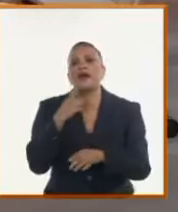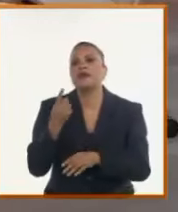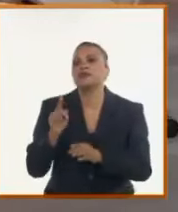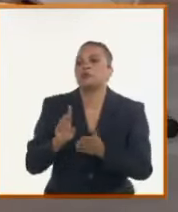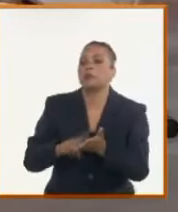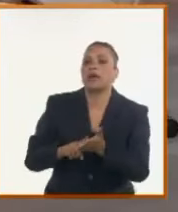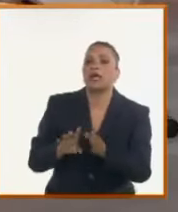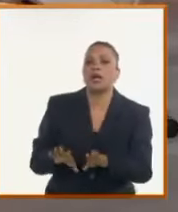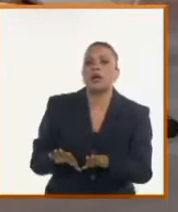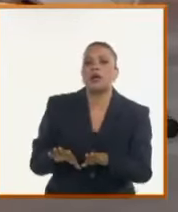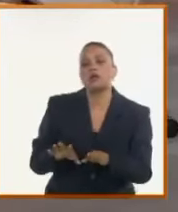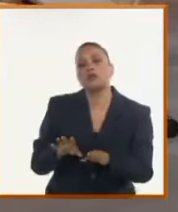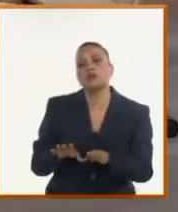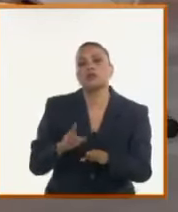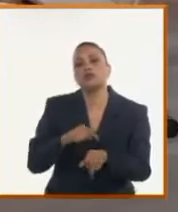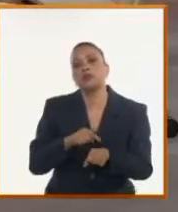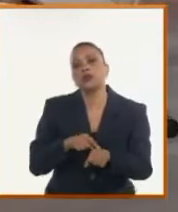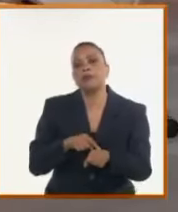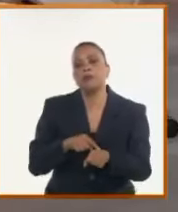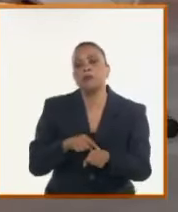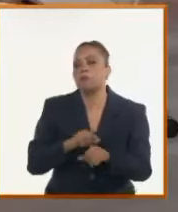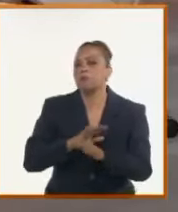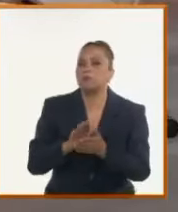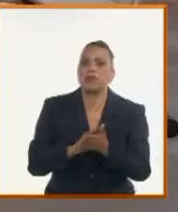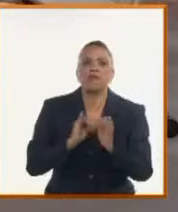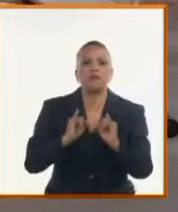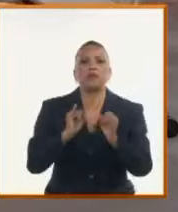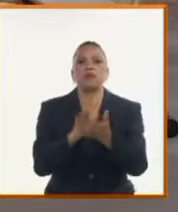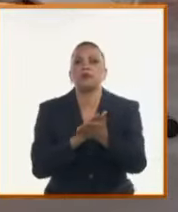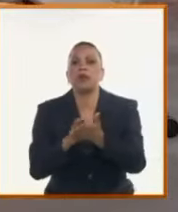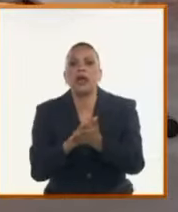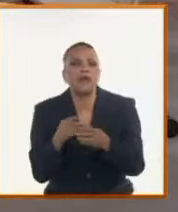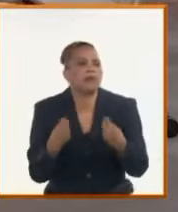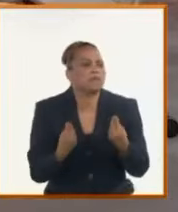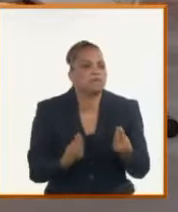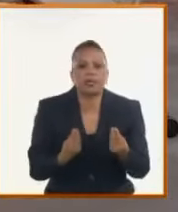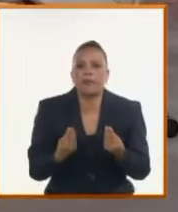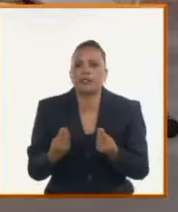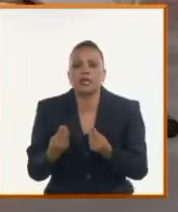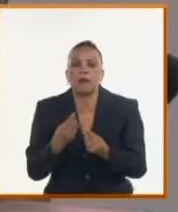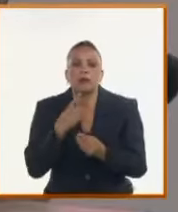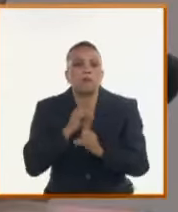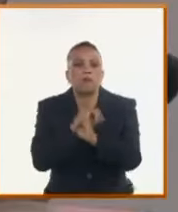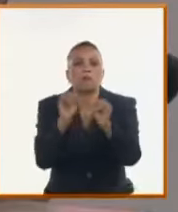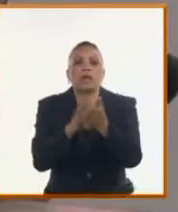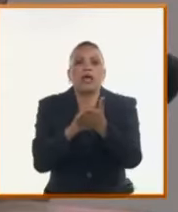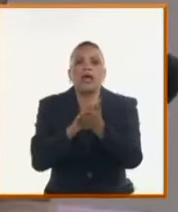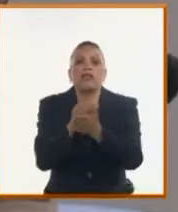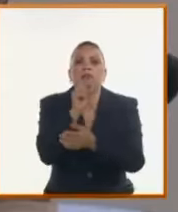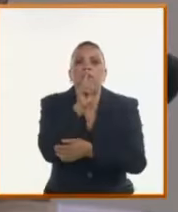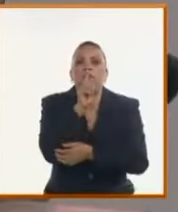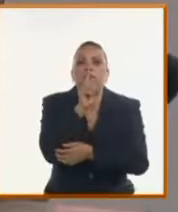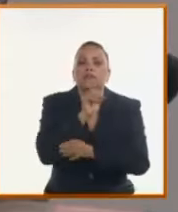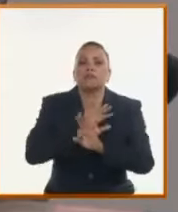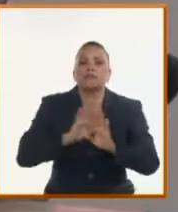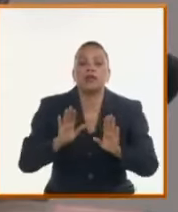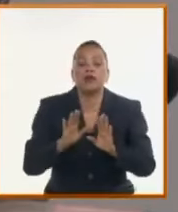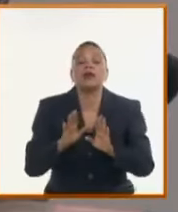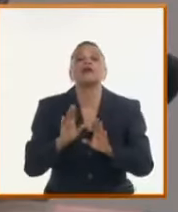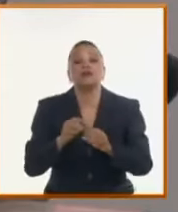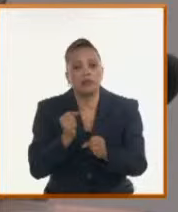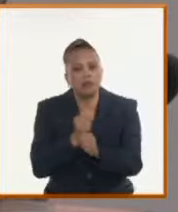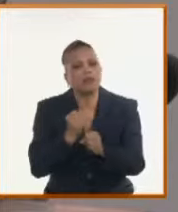en algún lugar por un tiempo y nadie da información sobre Qué es lo que está y estamos trabajando en ese tema de tener la información